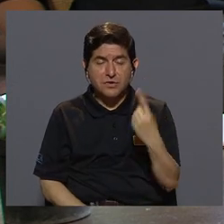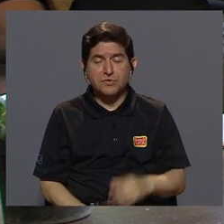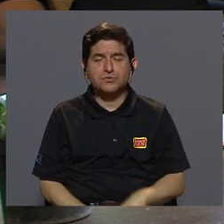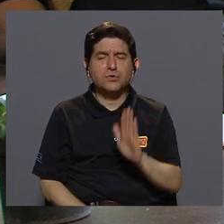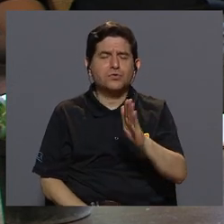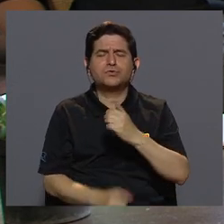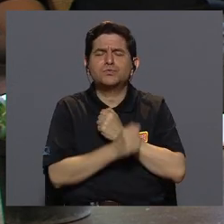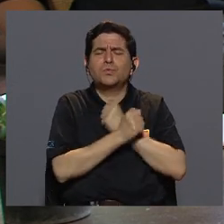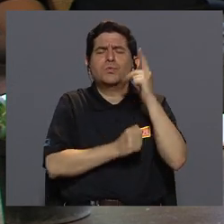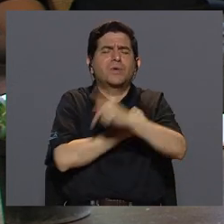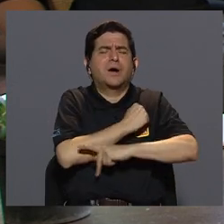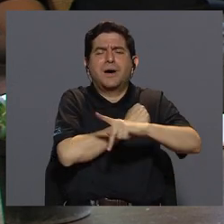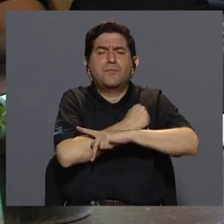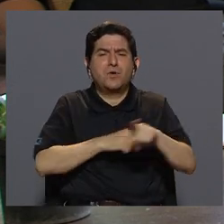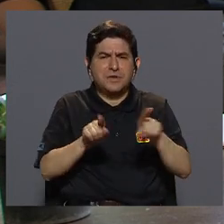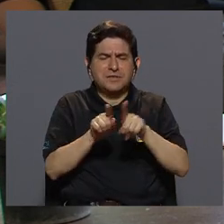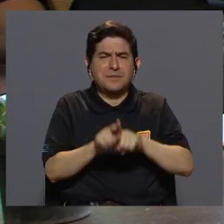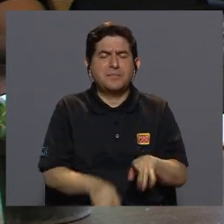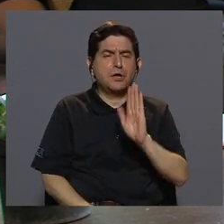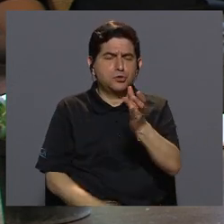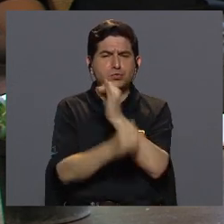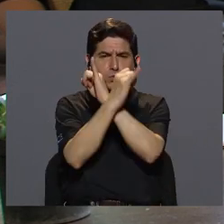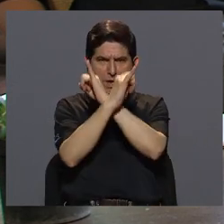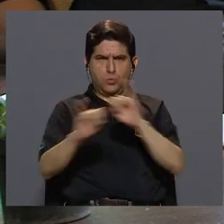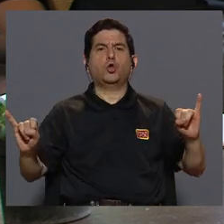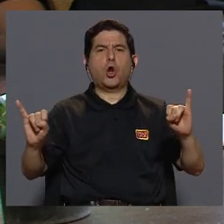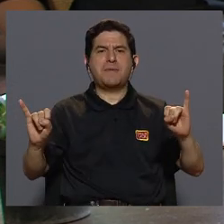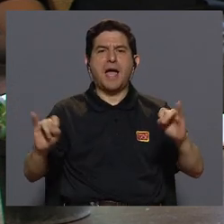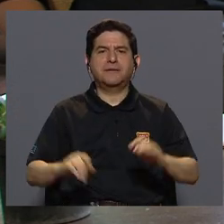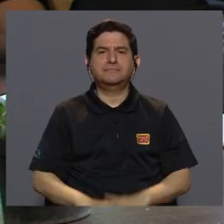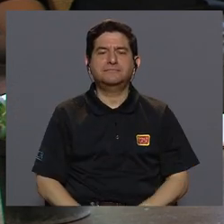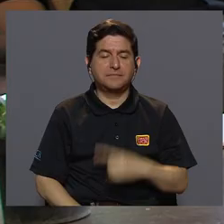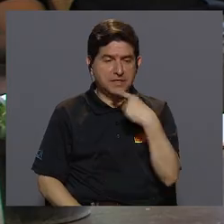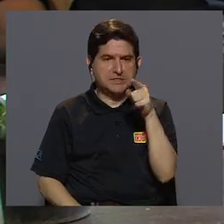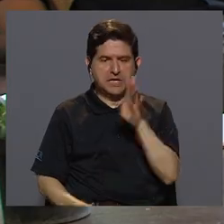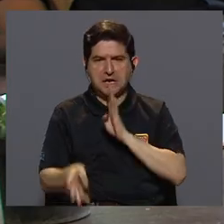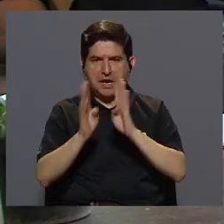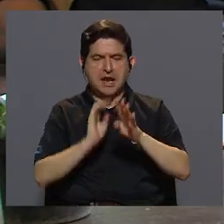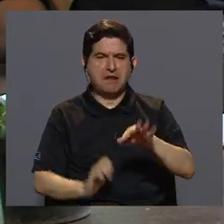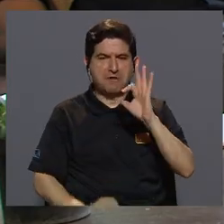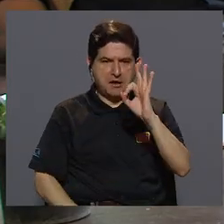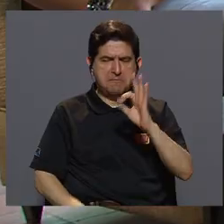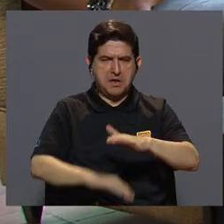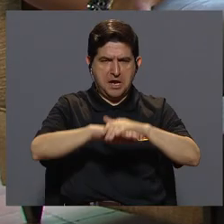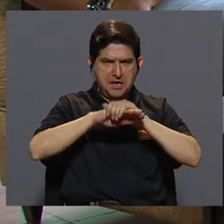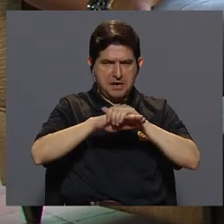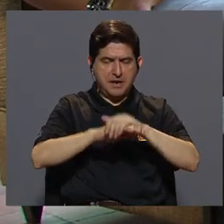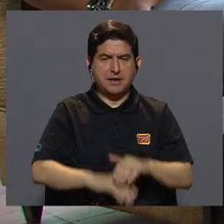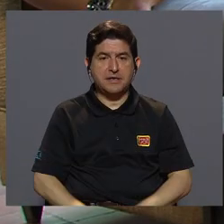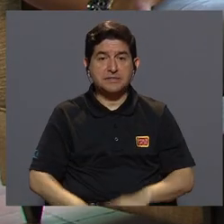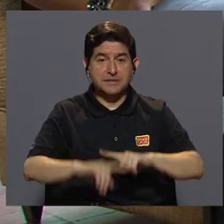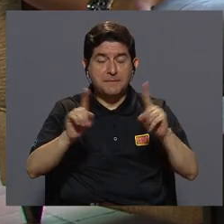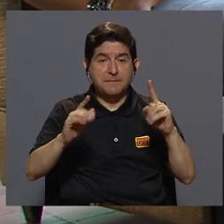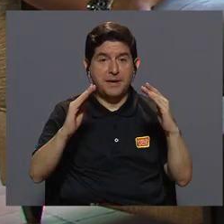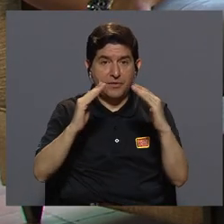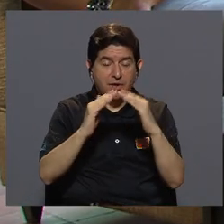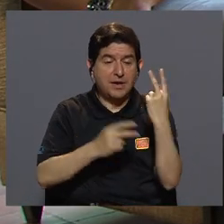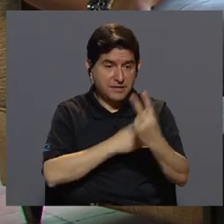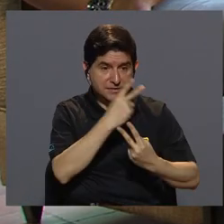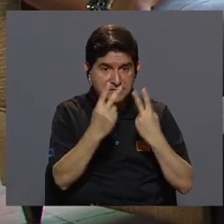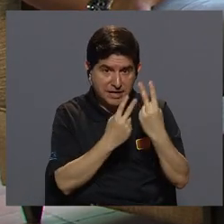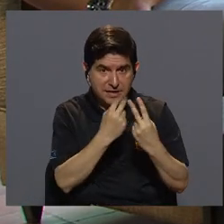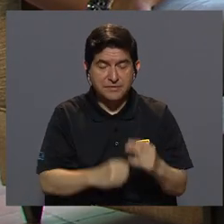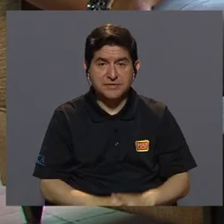su patriotismo, sino su propia autonomía, porque él decía que él hablaba bastante bien inglés, pero en, sí, su casa, cuando